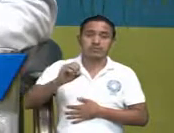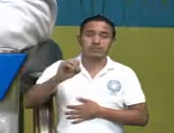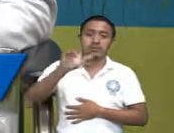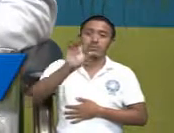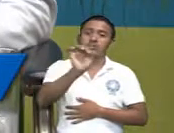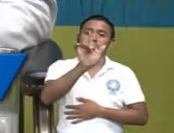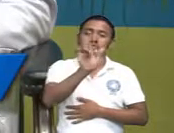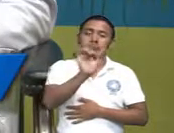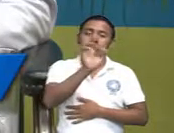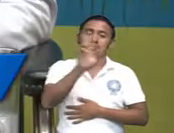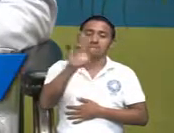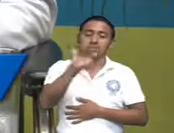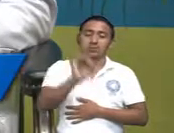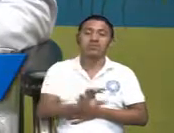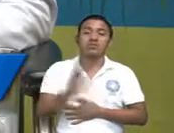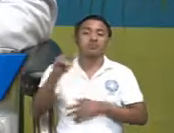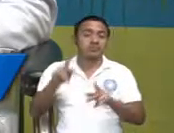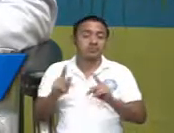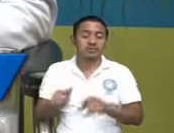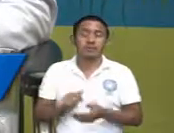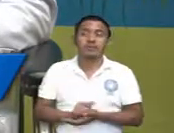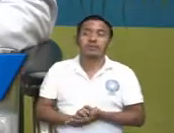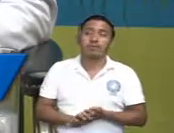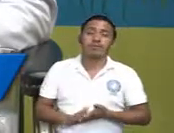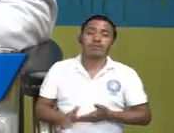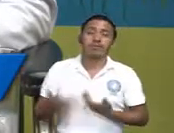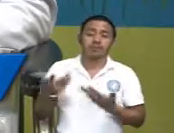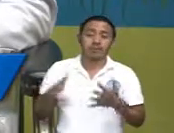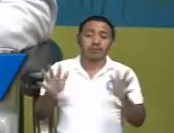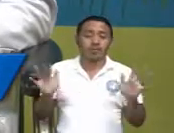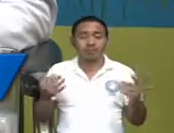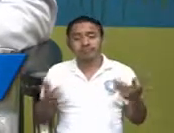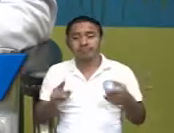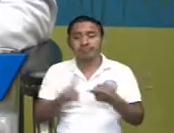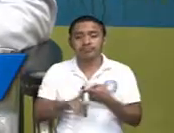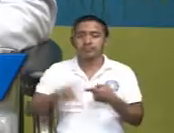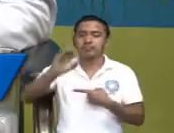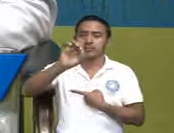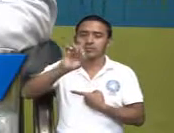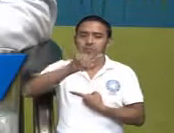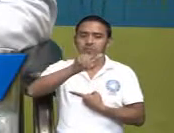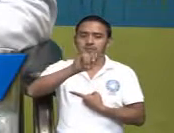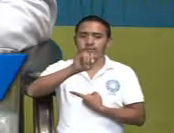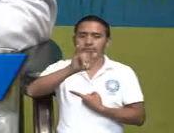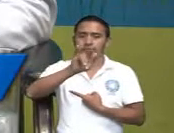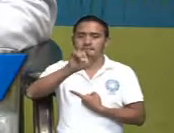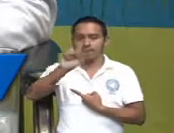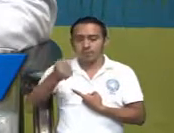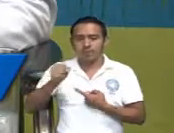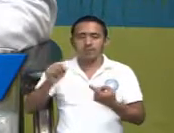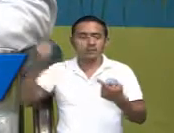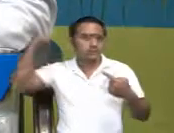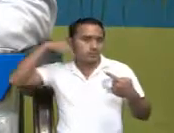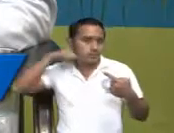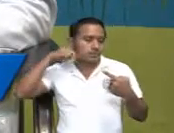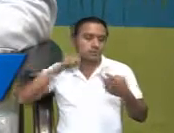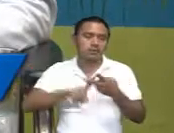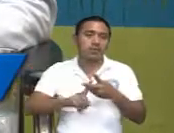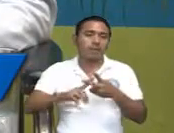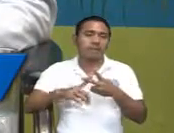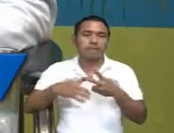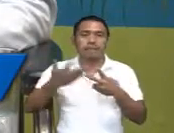oído ya éstas pueden ser éste pueden ser otitis externa puede ser una malformación